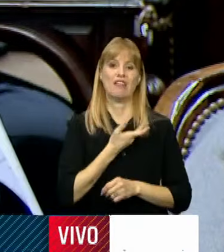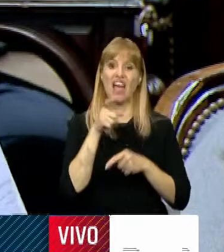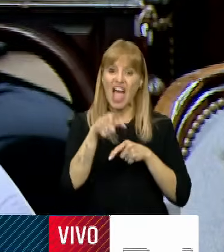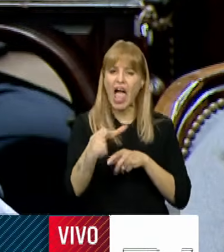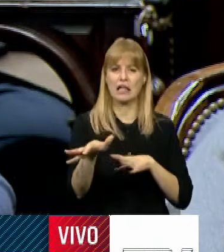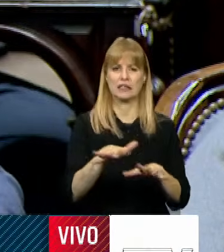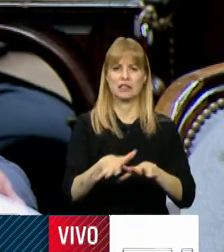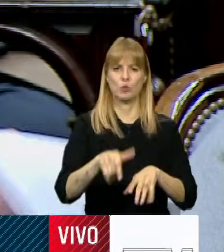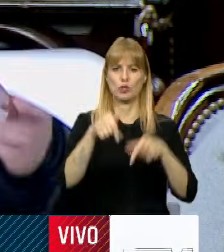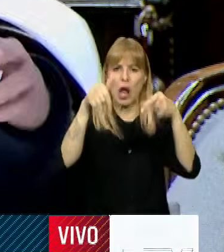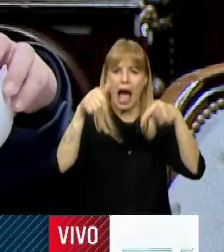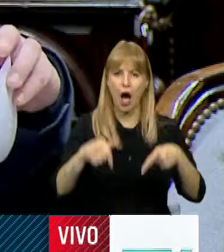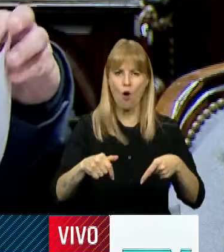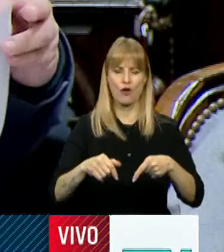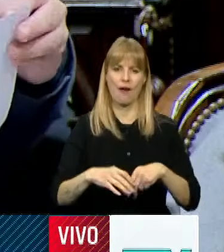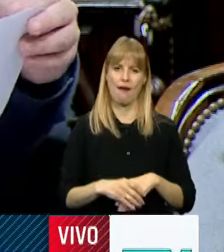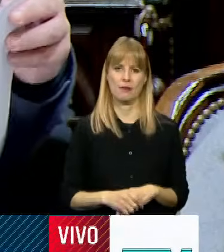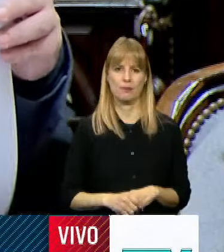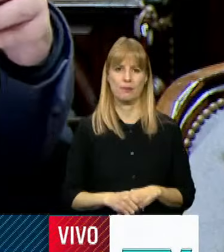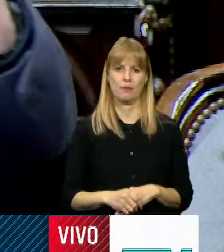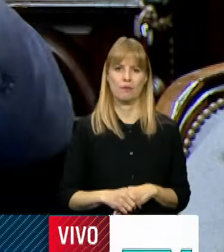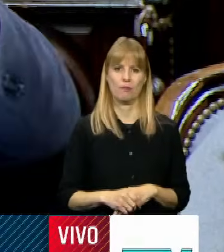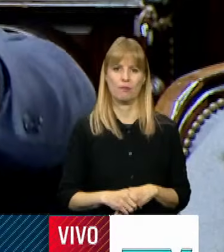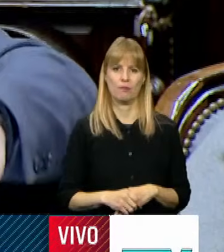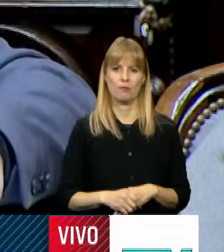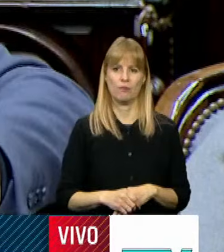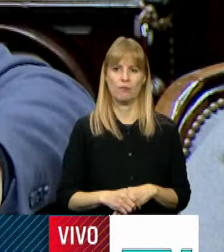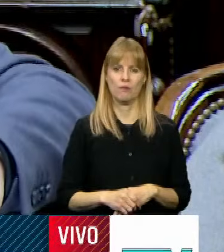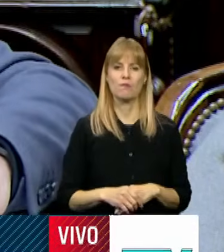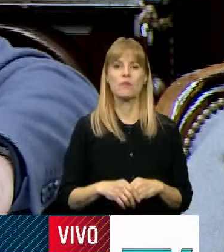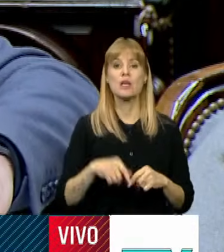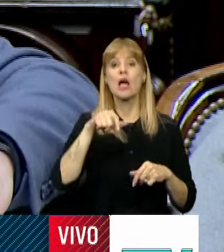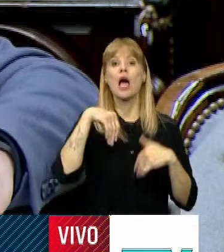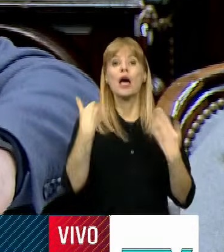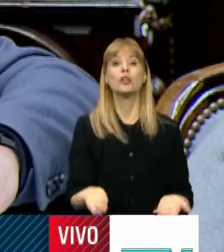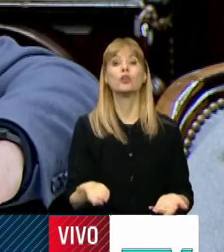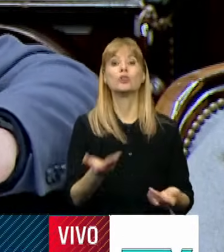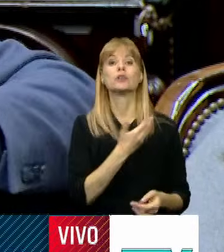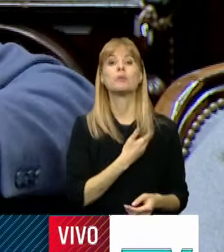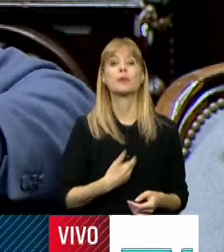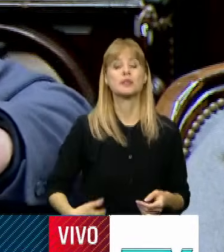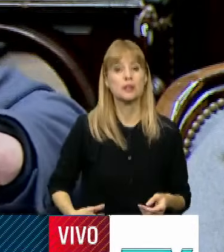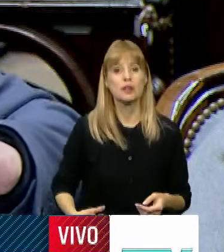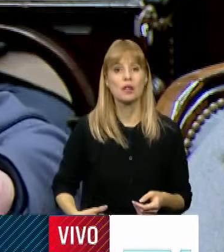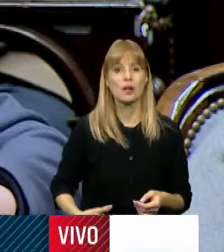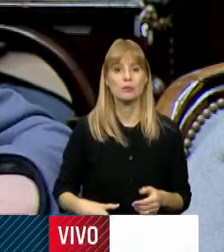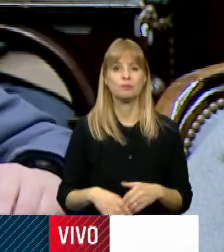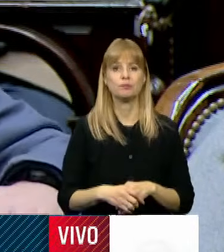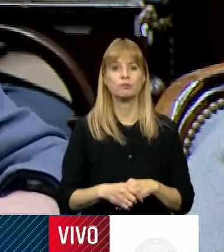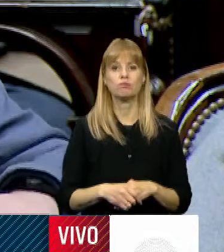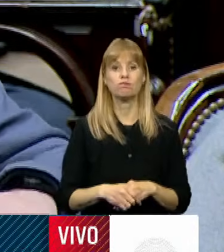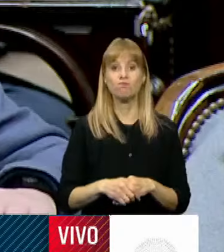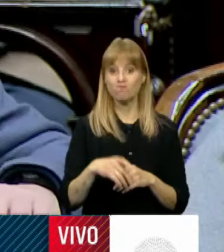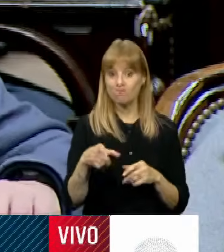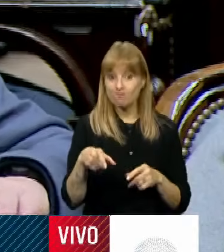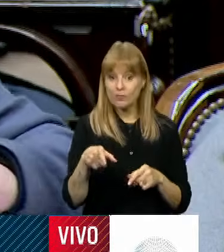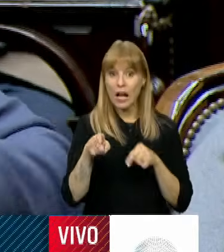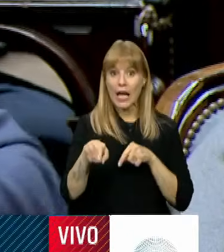son las cosas que están pasando. Entonces, presidente, estas